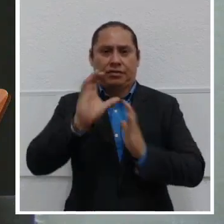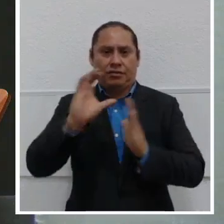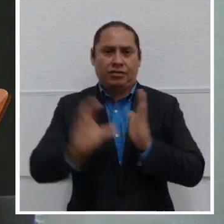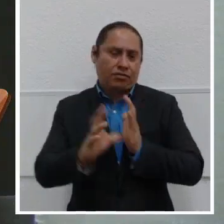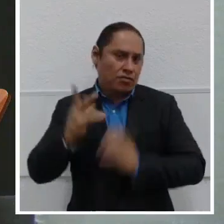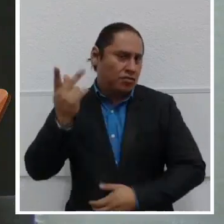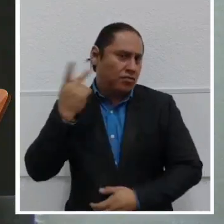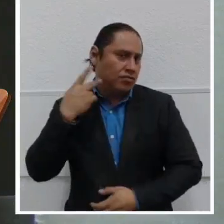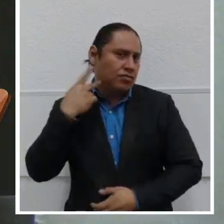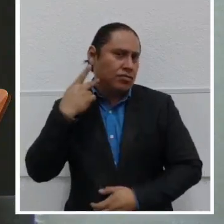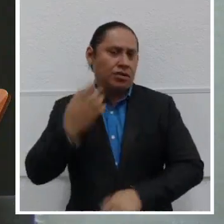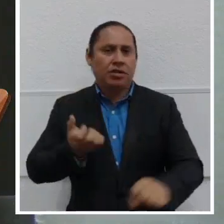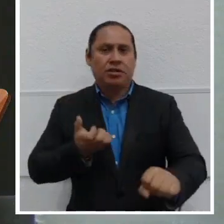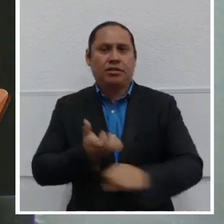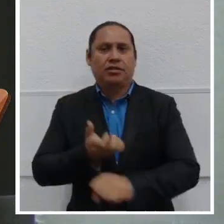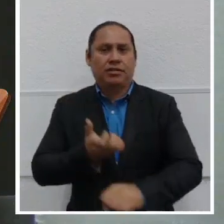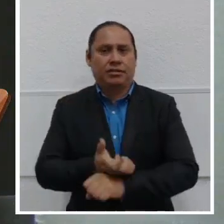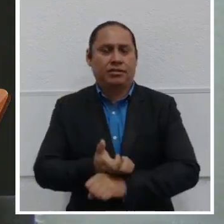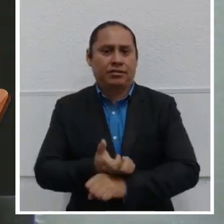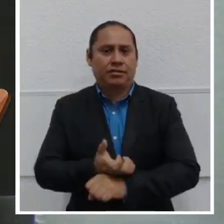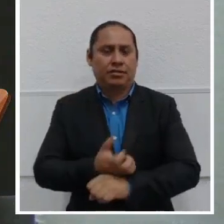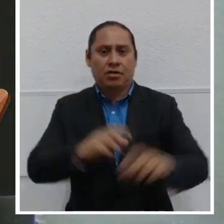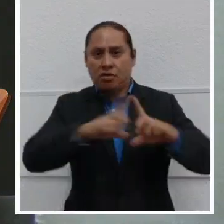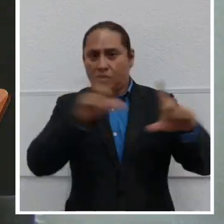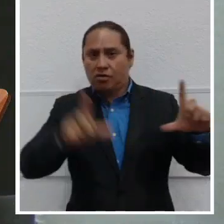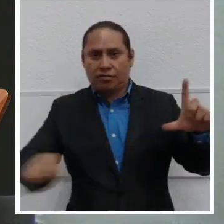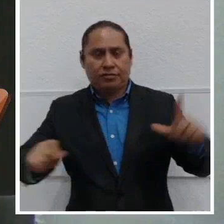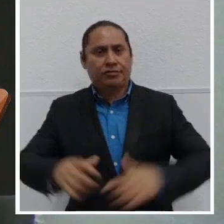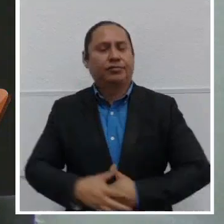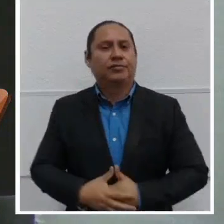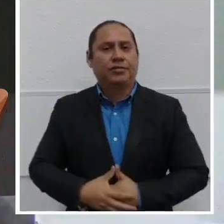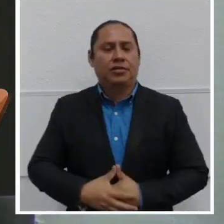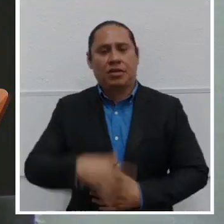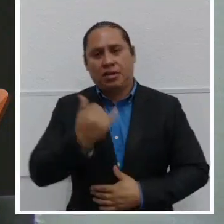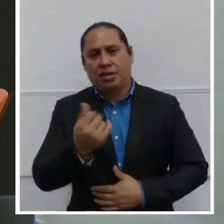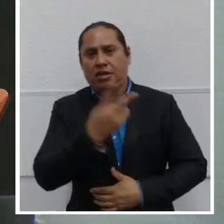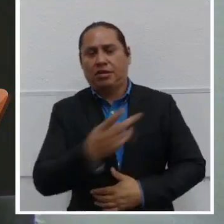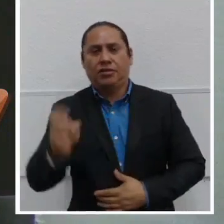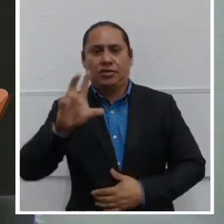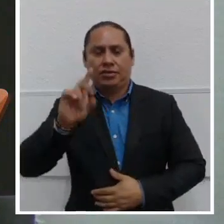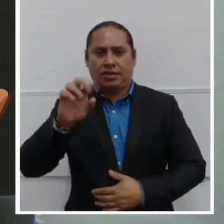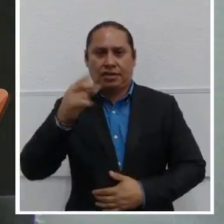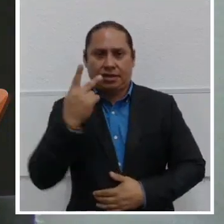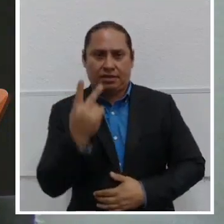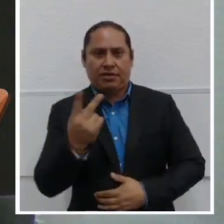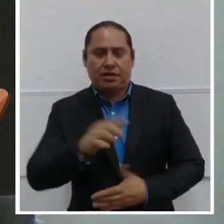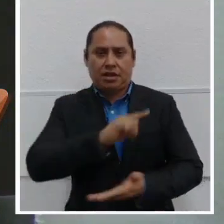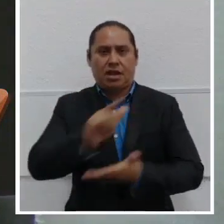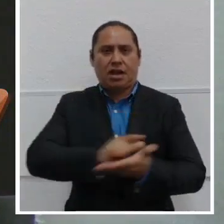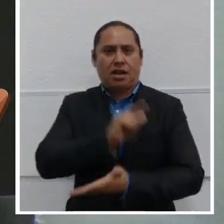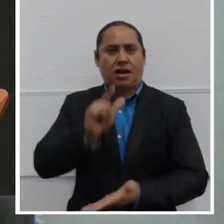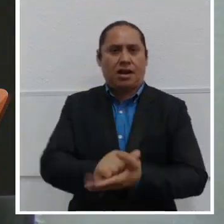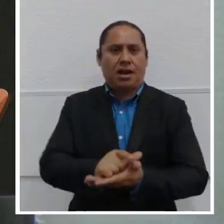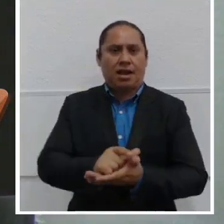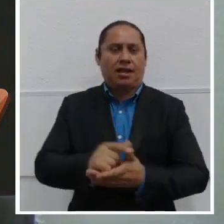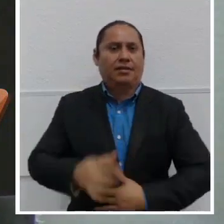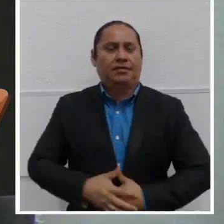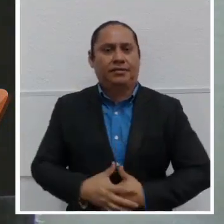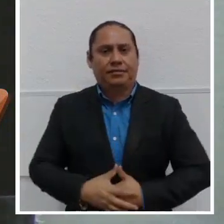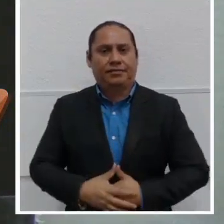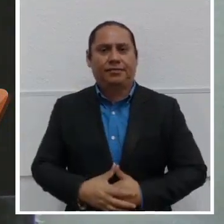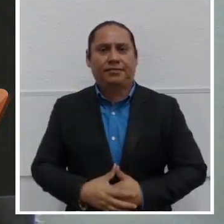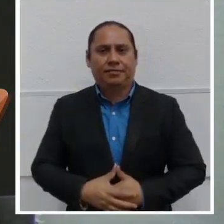constitución política del Estado de los Estados Unidos Mexicanos y 232 de la Ley de Amparo